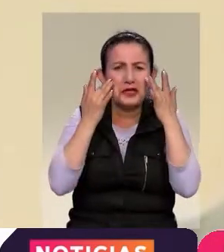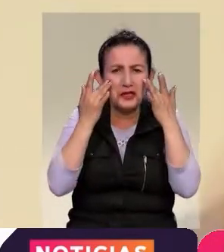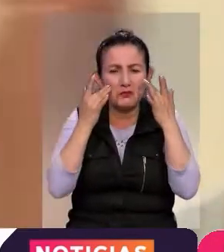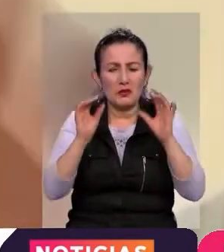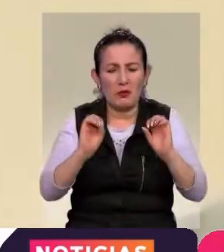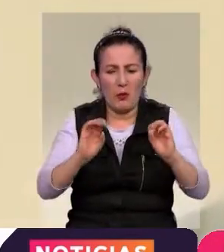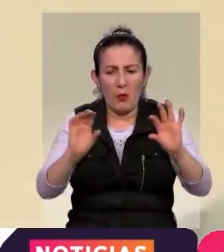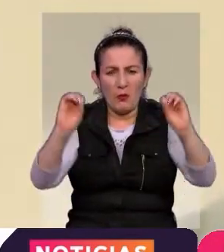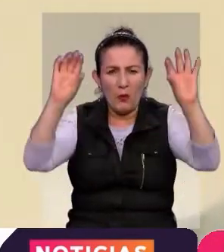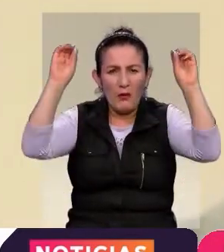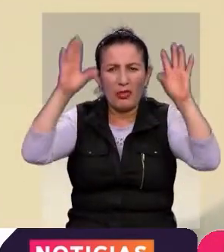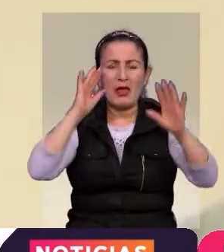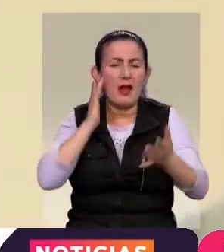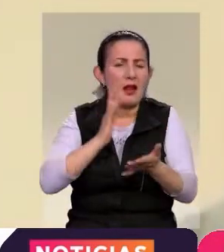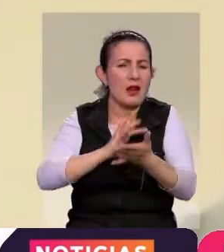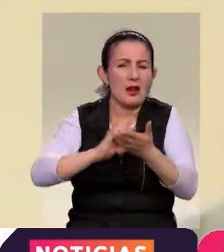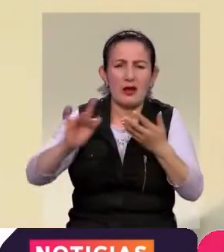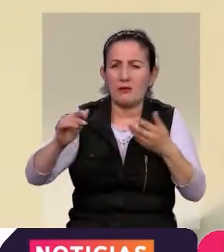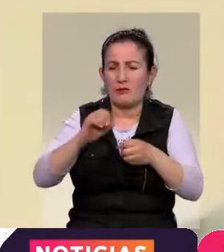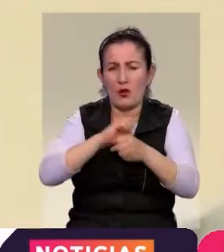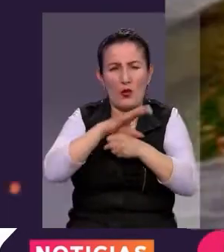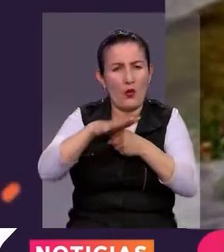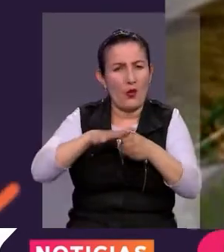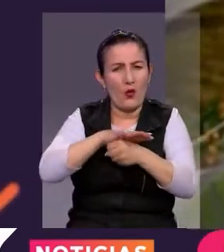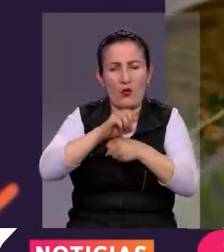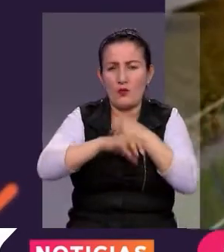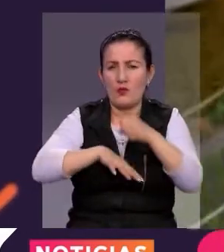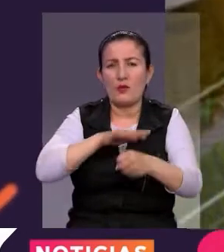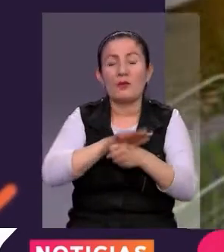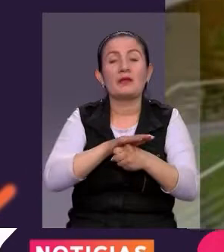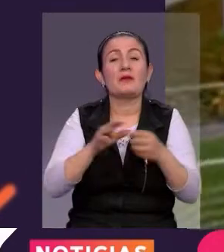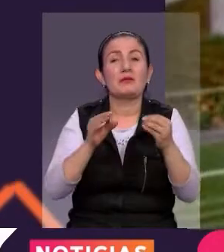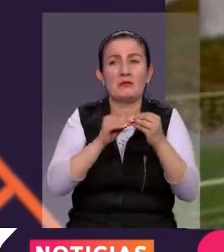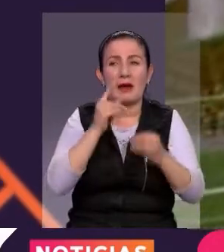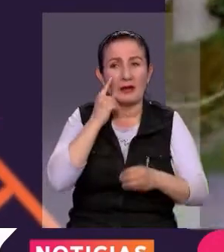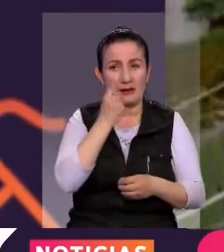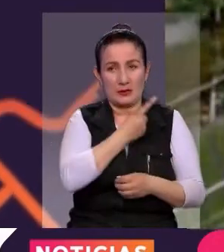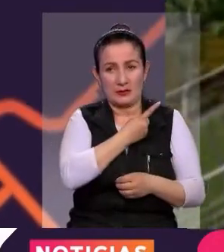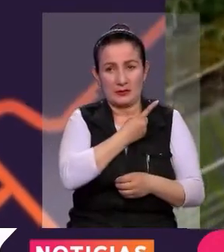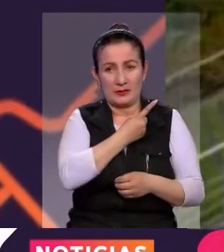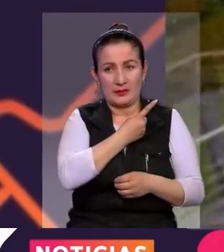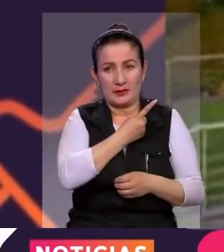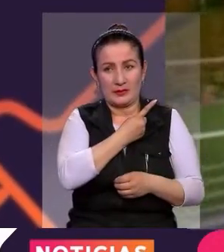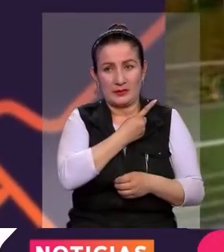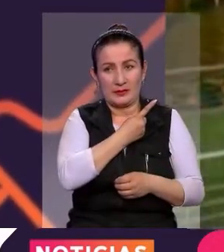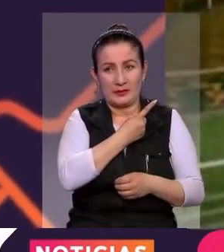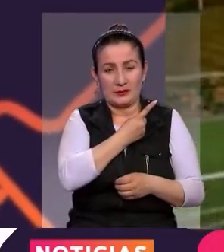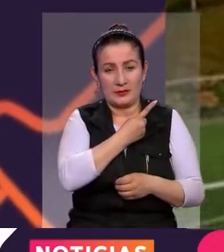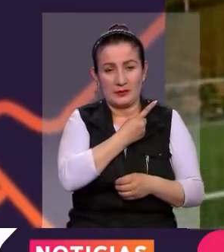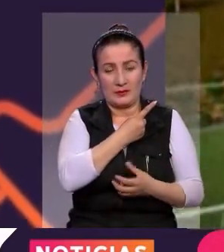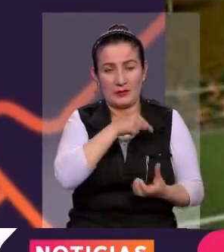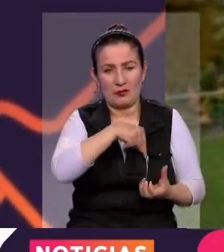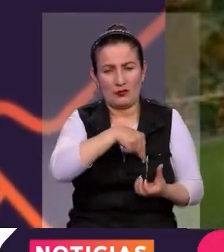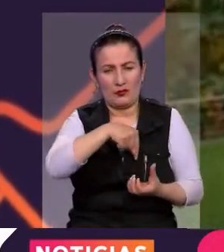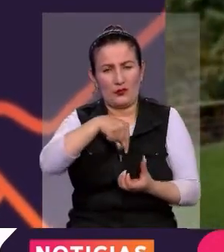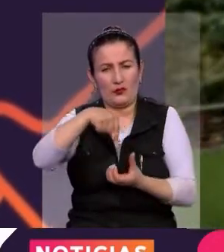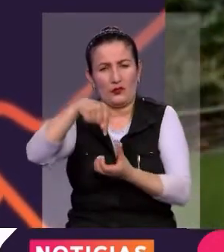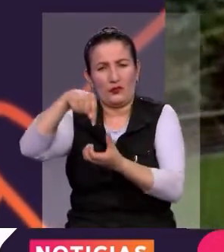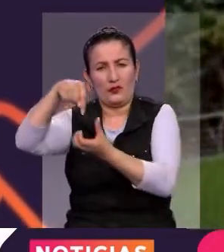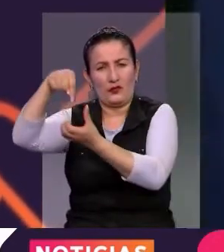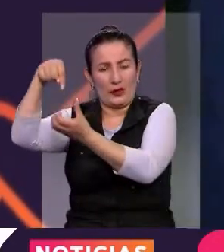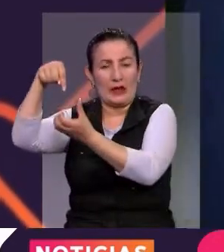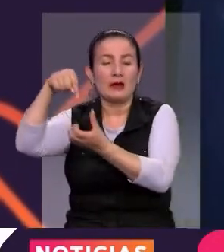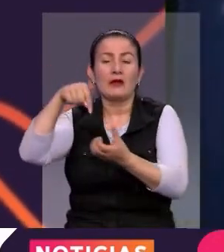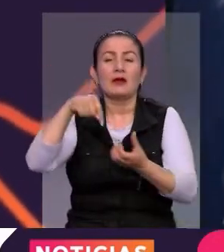20 de Julio y la estación Altamira, pasando por la estación de la Victoria. El cable tendrá 2,8 kilómetros de longitud y contará con 3